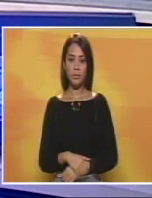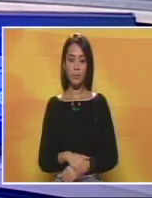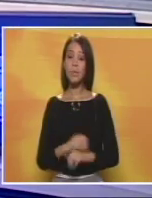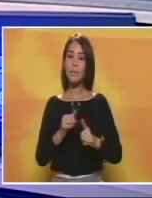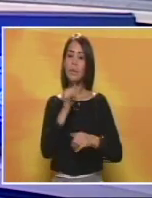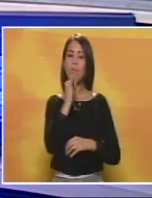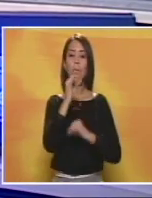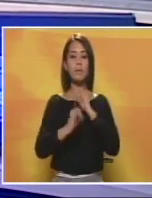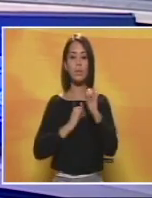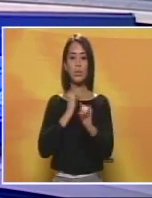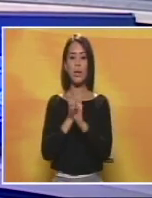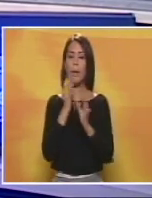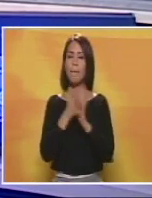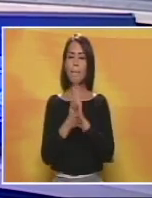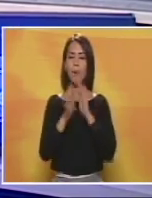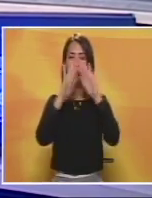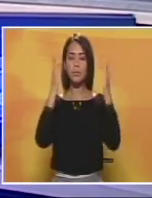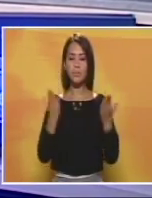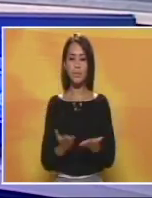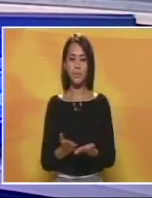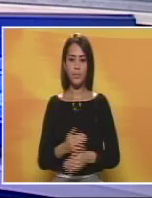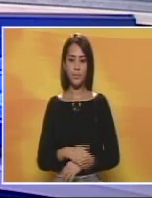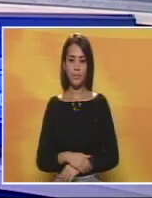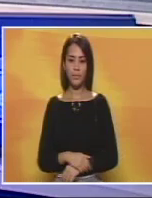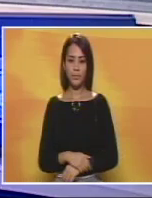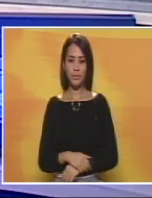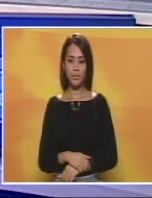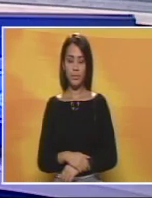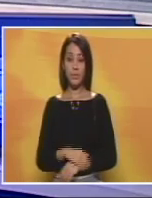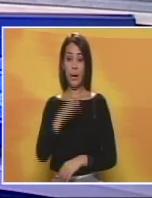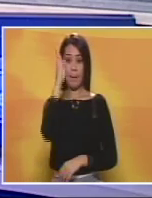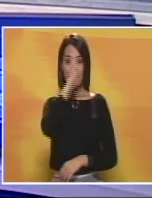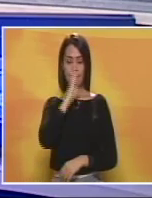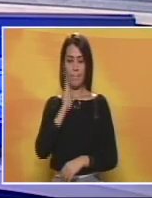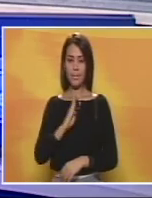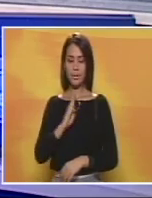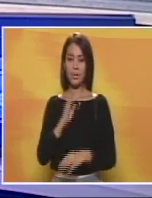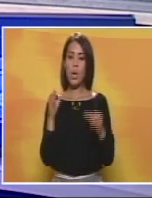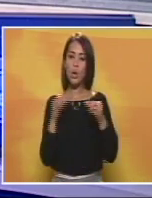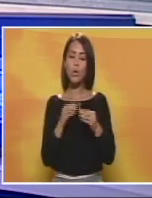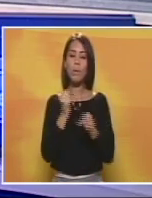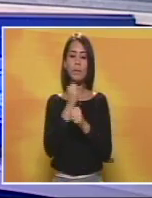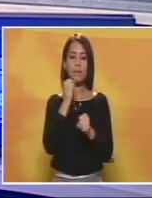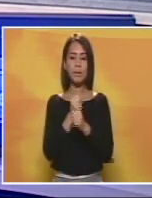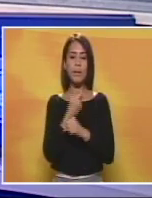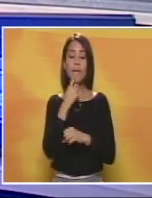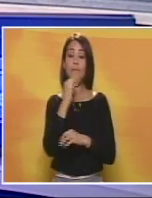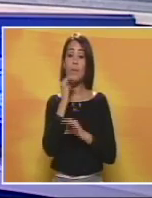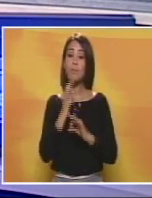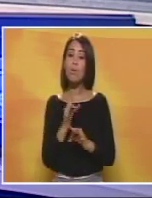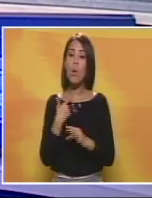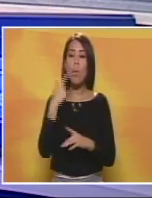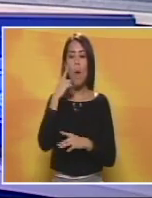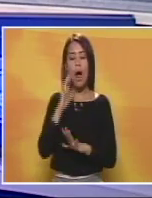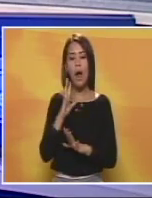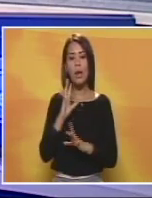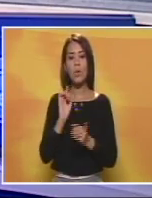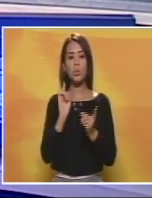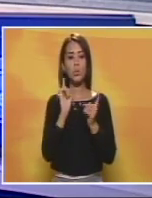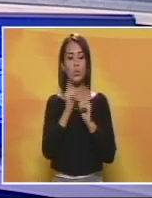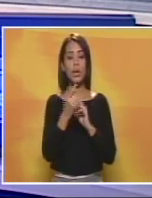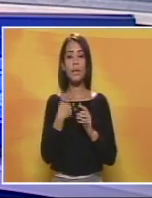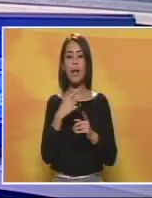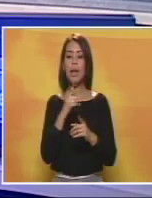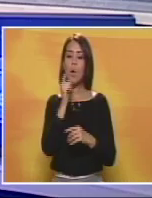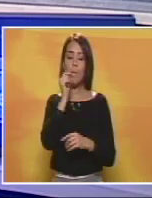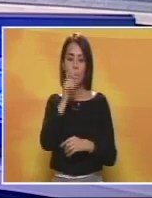Iniciamos el recorrido por las notas internacionales en lo que pasa en el mundo y lo hacemos en Brasil. El Partido de los Trabajadores advirtió que cualquier posible traslado del